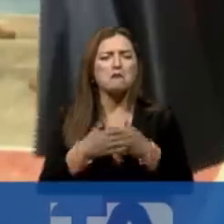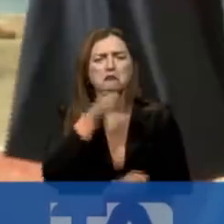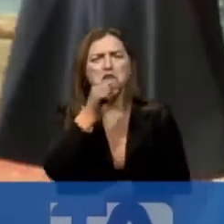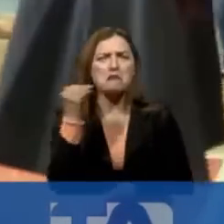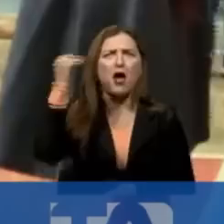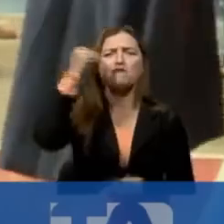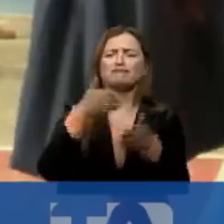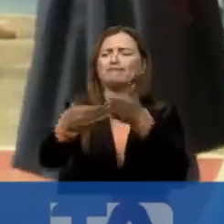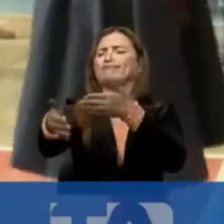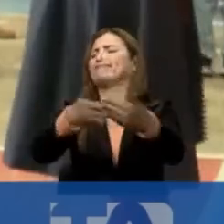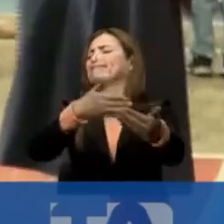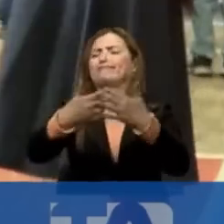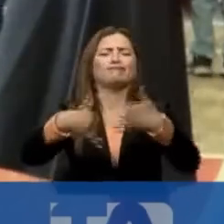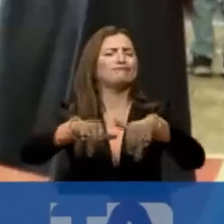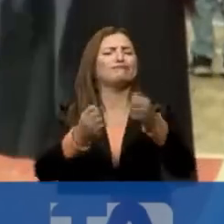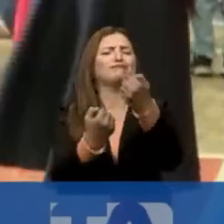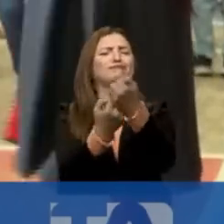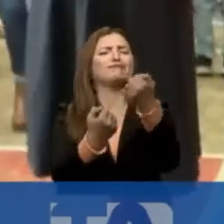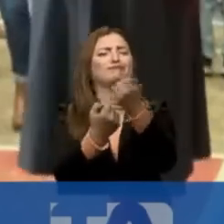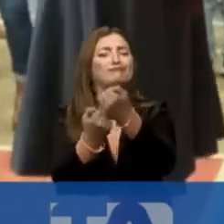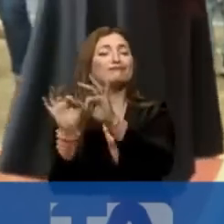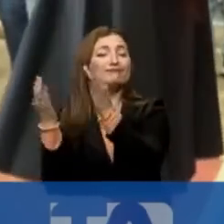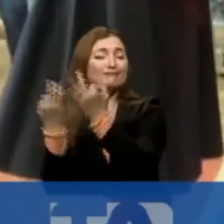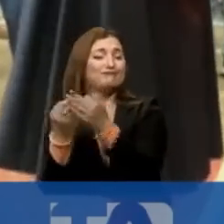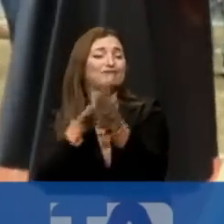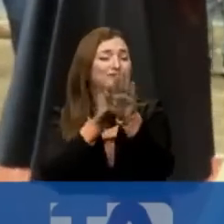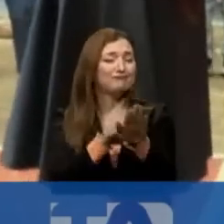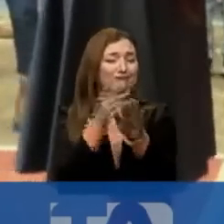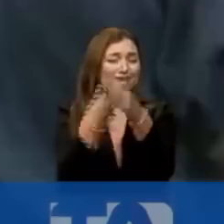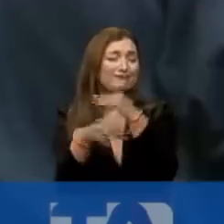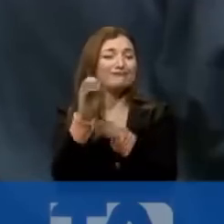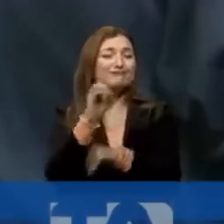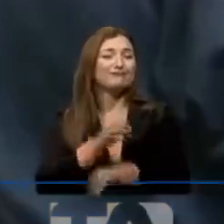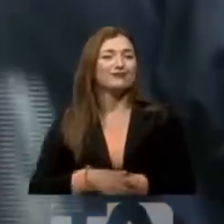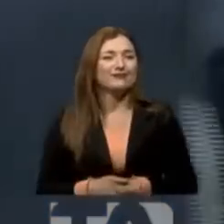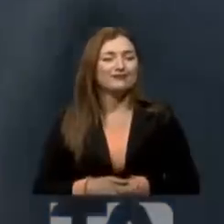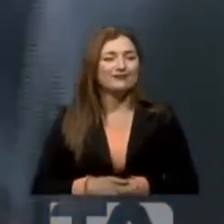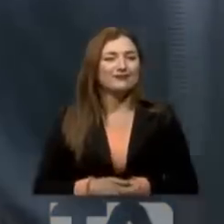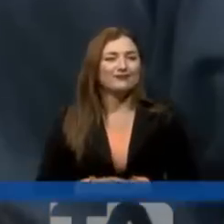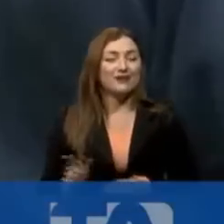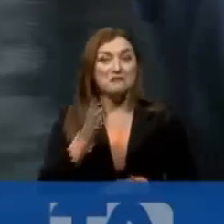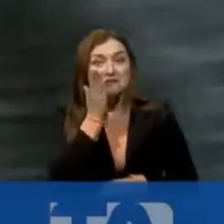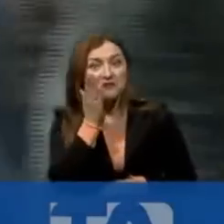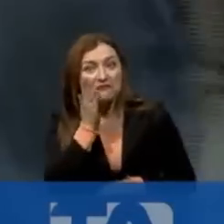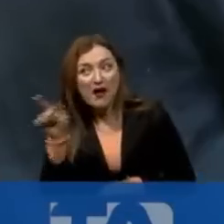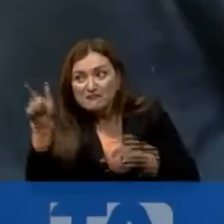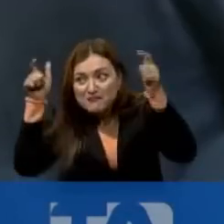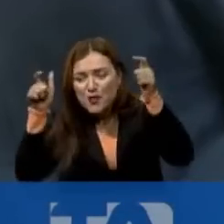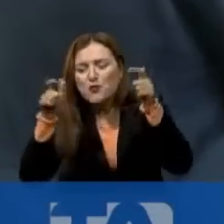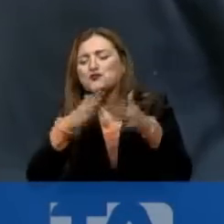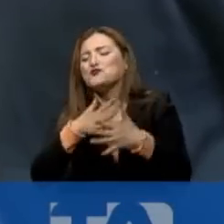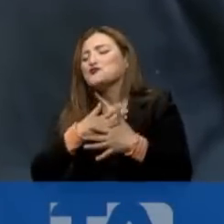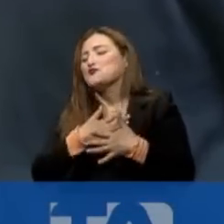tengamos, podemos seguir apoyado de nuestra familia, de nuestros hijos. Para mí es un orgullo porque ella